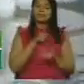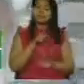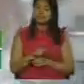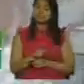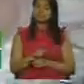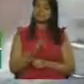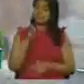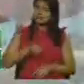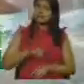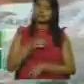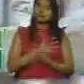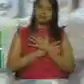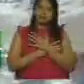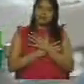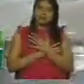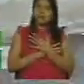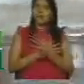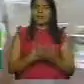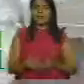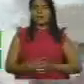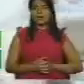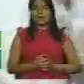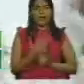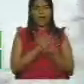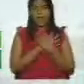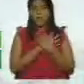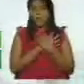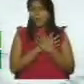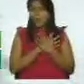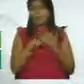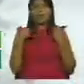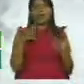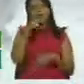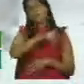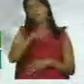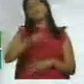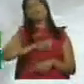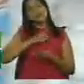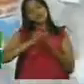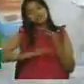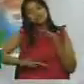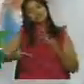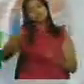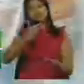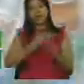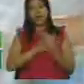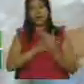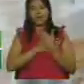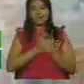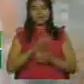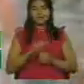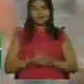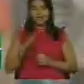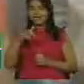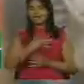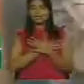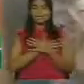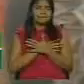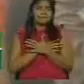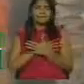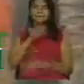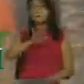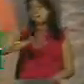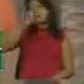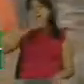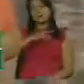se lo merece por ese amor. Ese amor que usted le da al pueblo, nosotros se lo retribuimos con amor, presidente. Aquí lo adoramos, lo